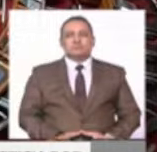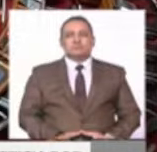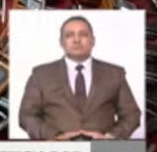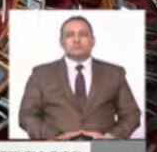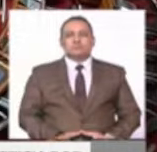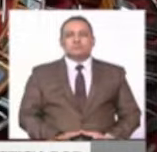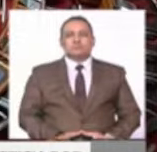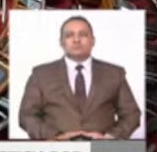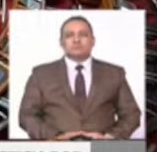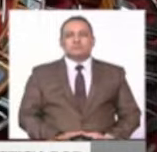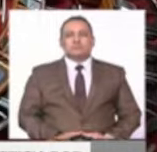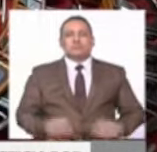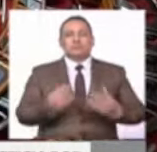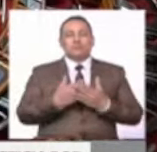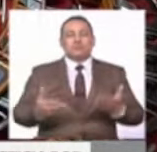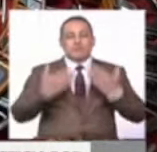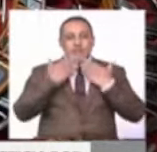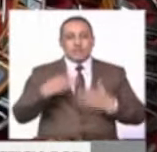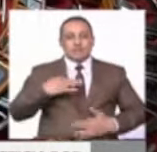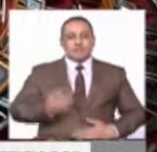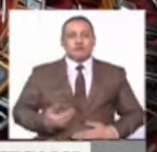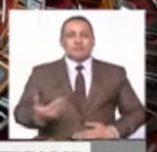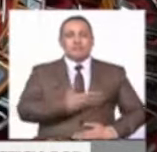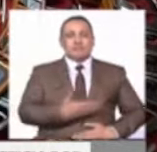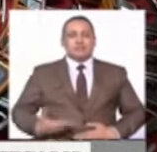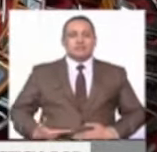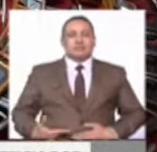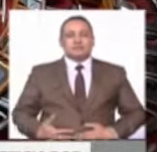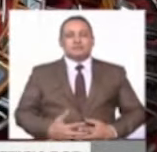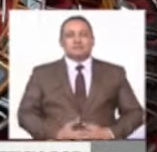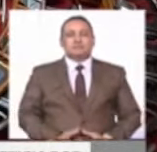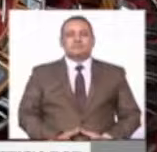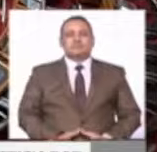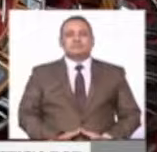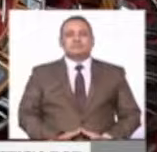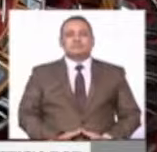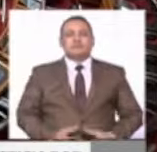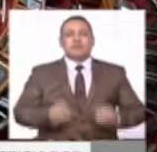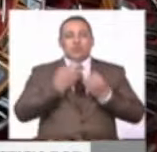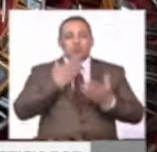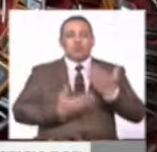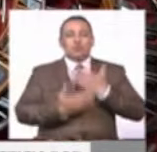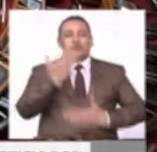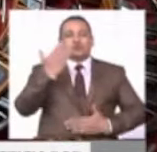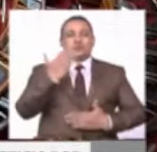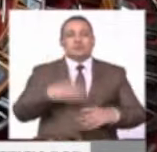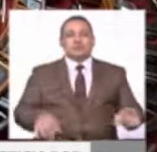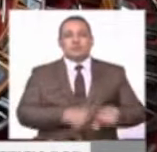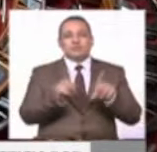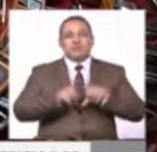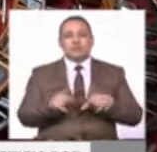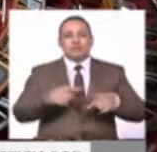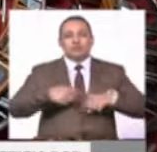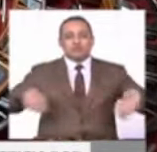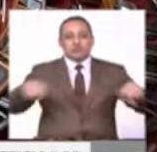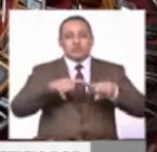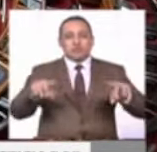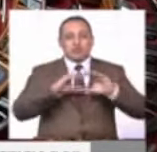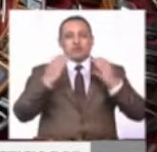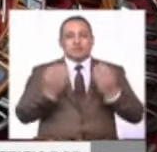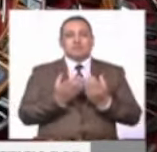abogado Gracias señor presidente muy buenos días señoras y señores